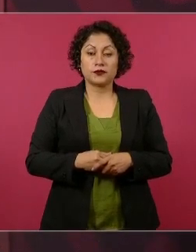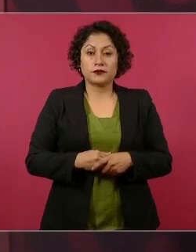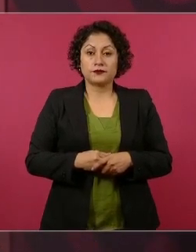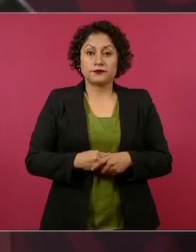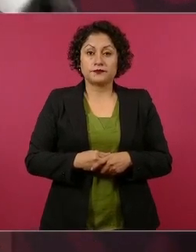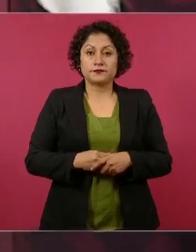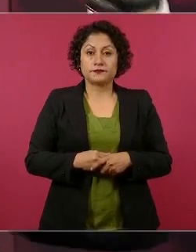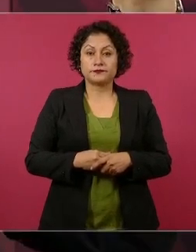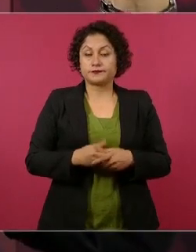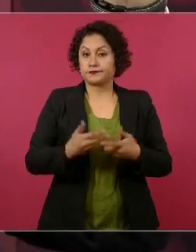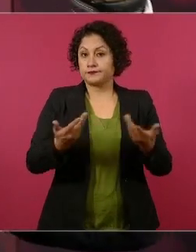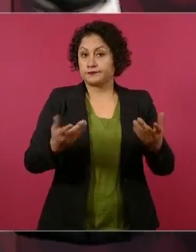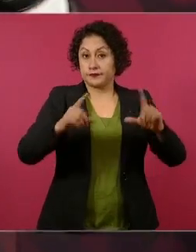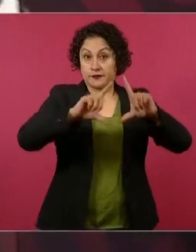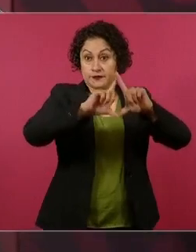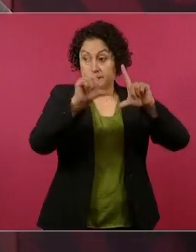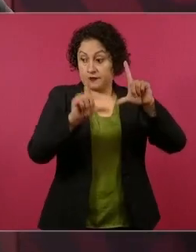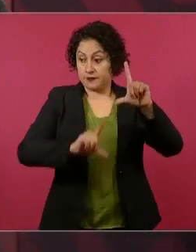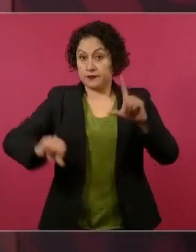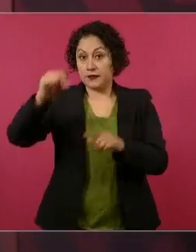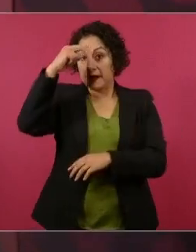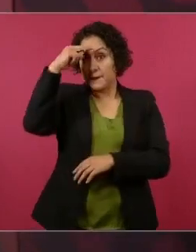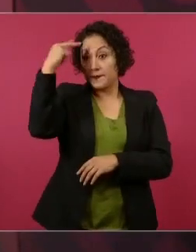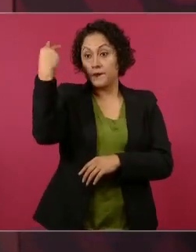de México es hacia el norte.